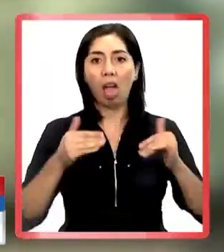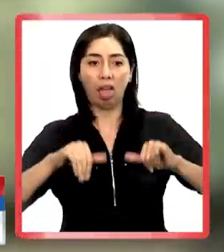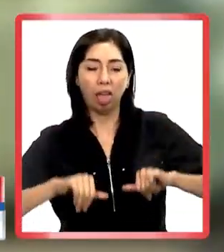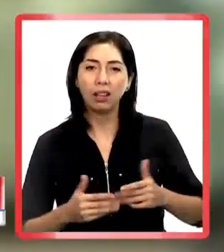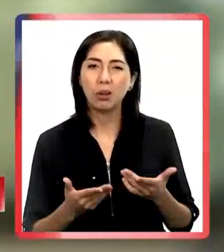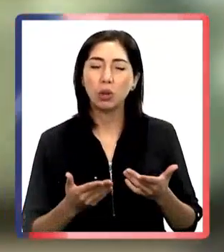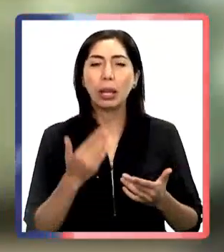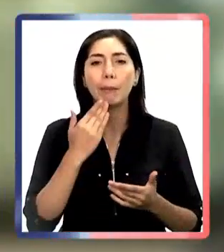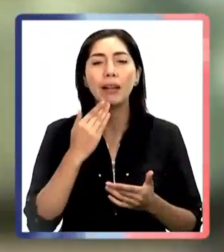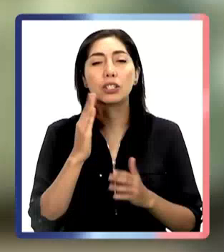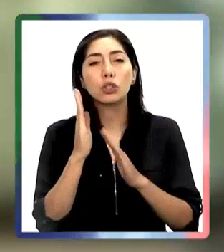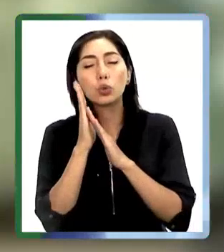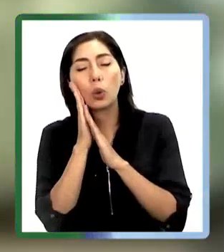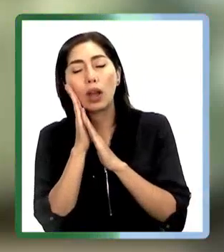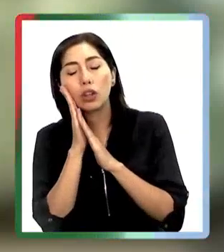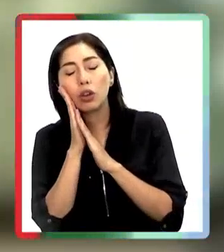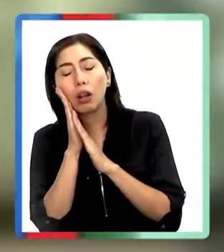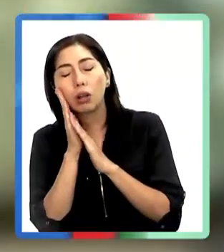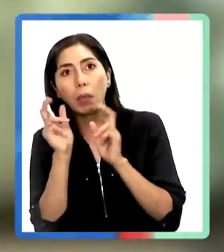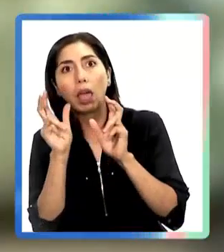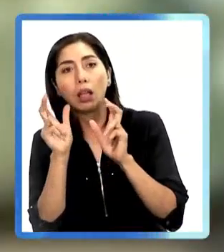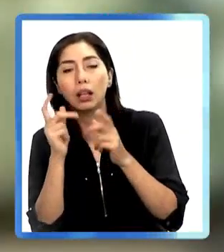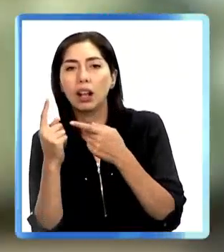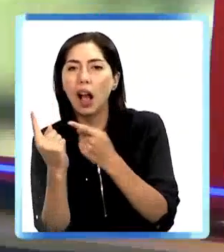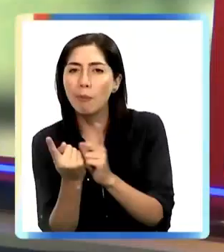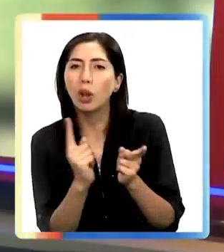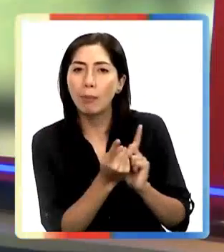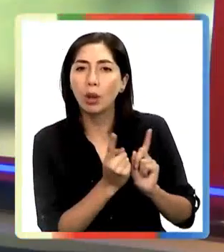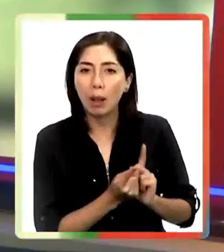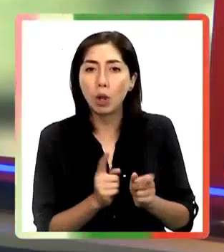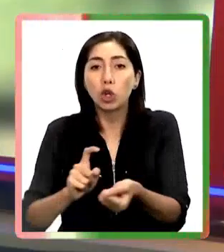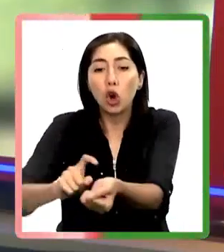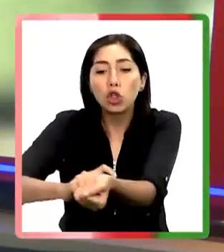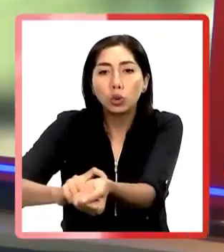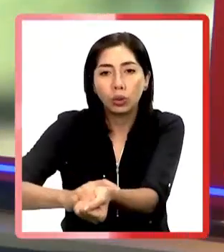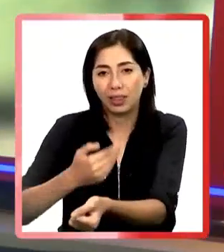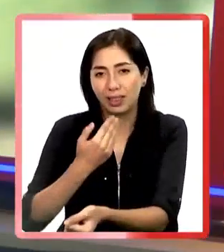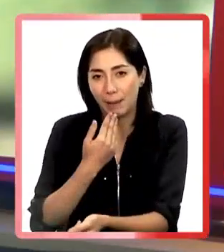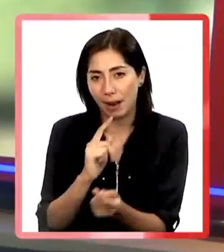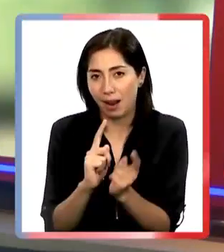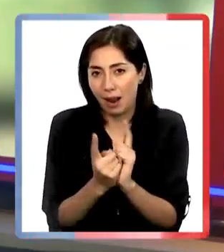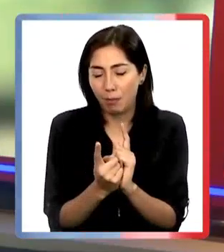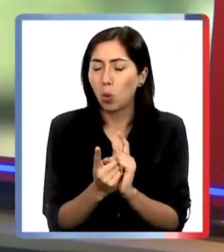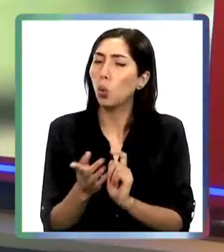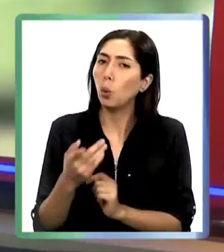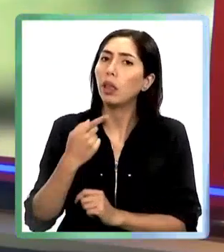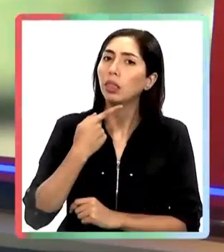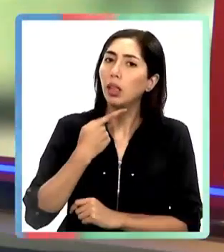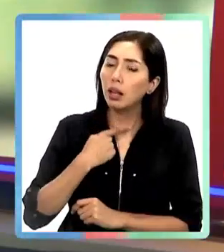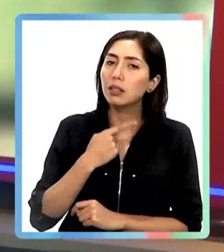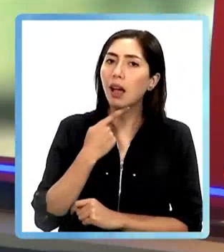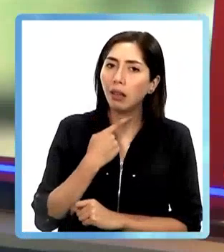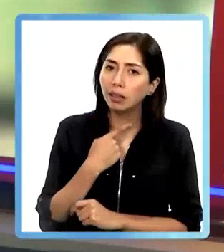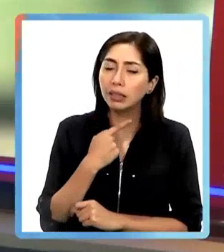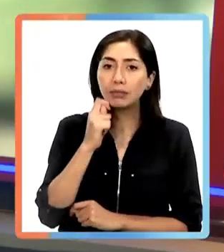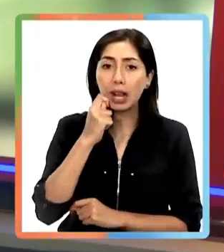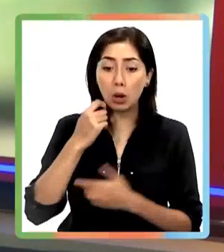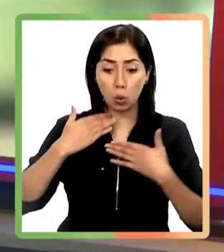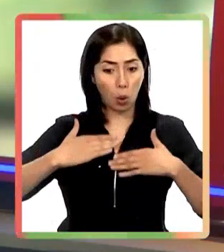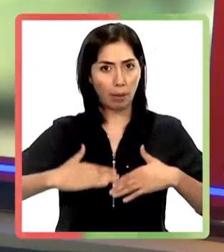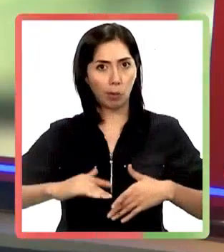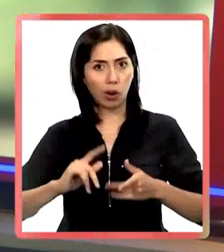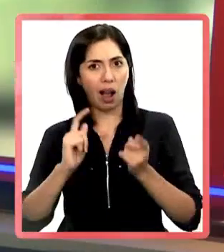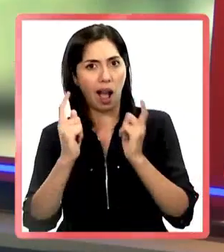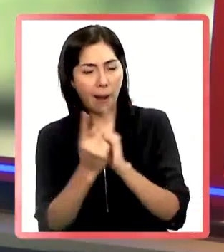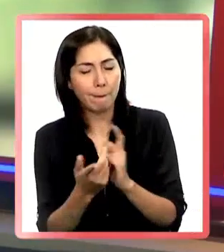dificultades y cambios en el patrón del sueño y algunos cambios de conducta. Eso es lo interesante porque pueden tener cambios en distintas partes del